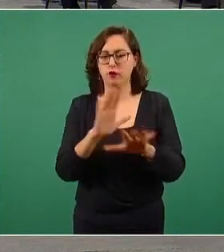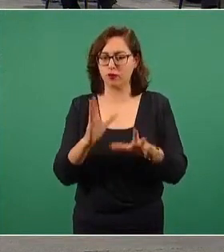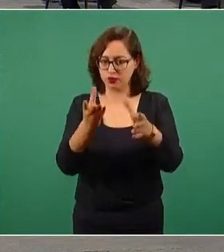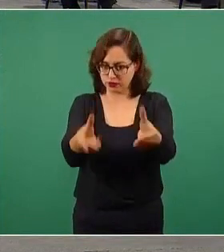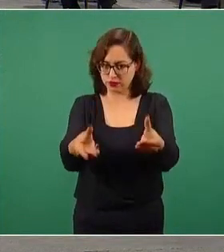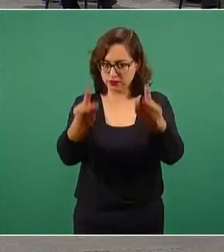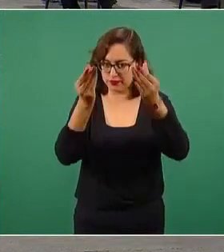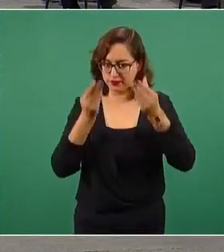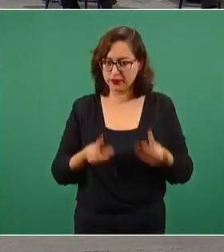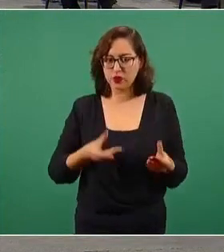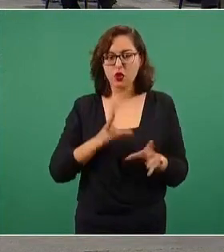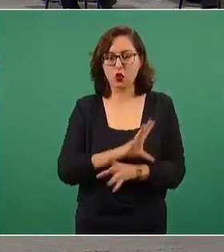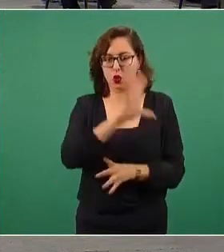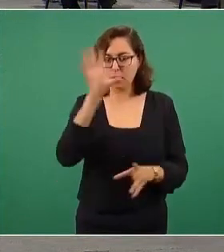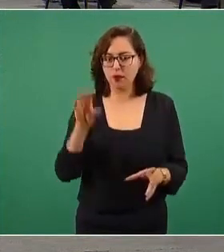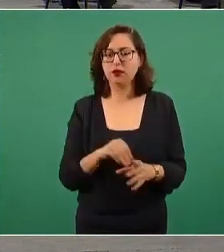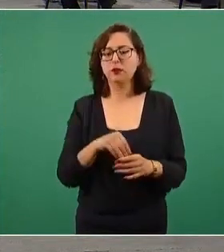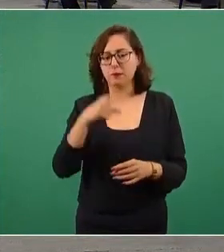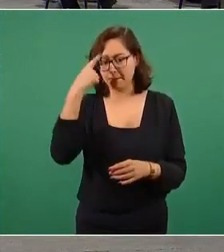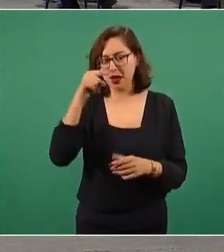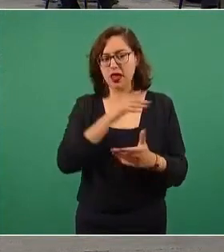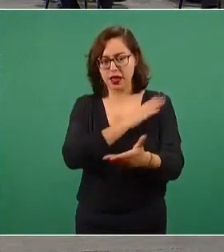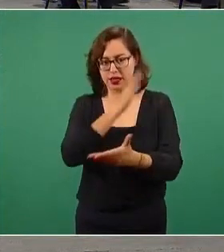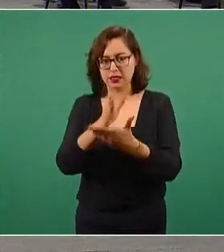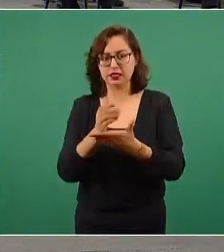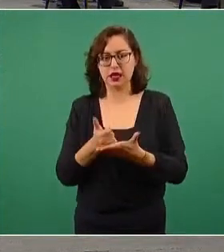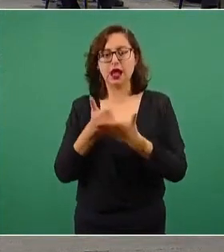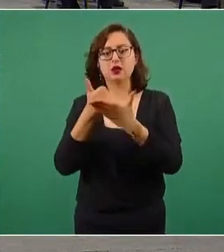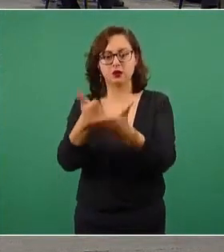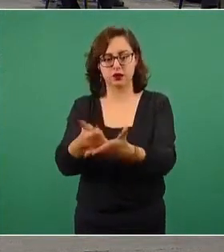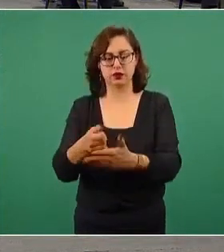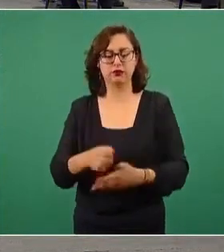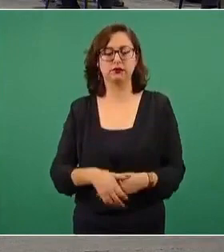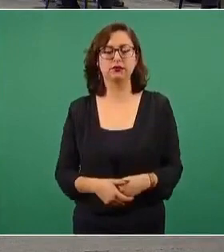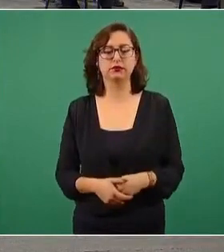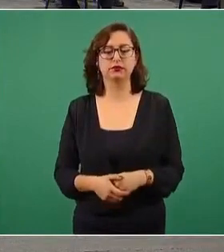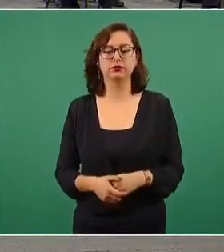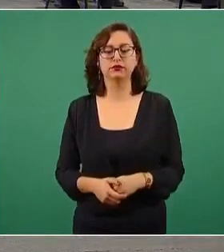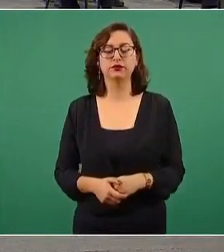son, y ayudar. Esto es, mire,